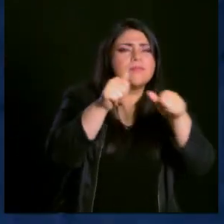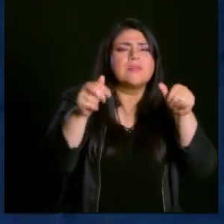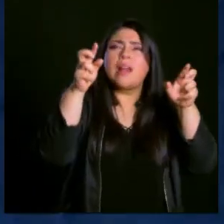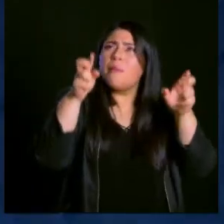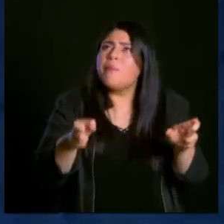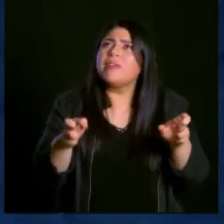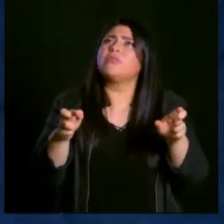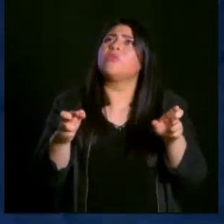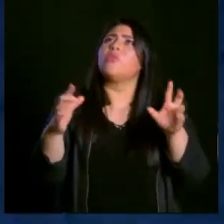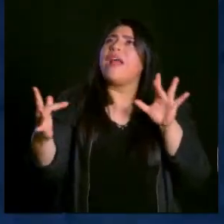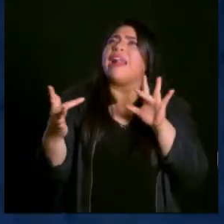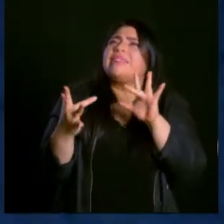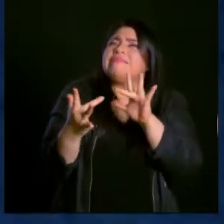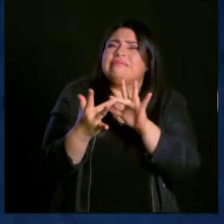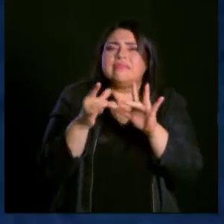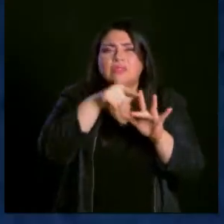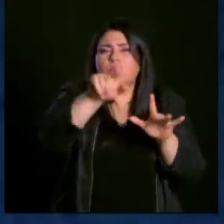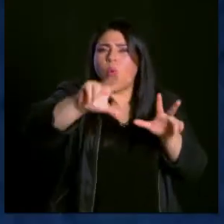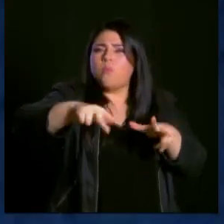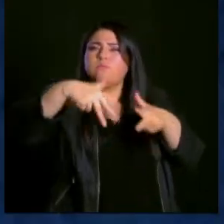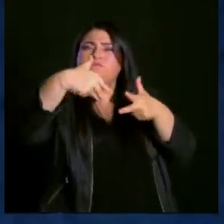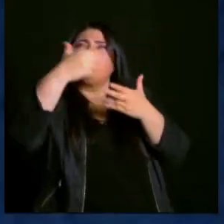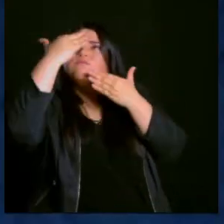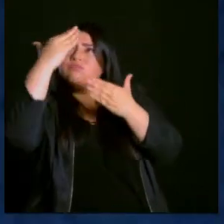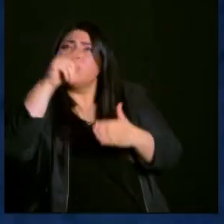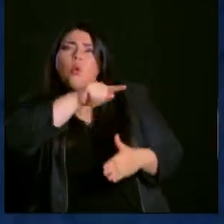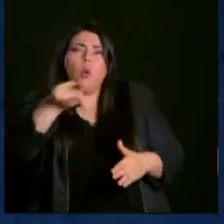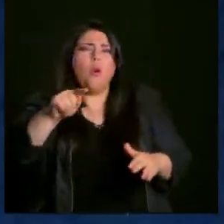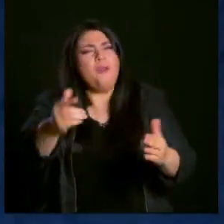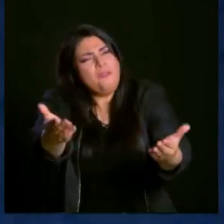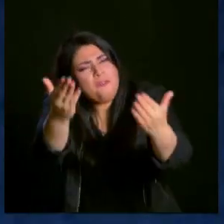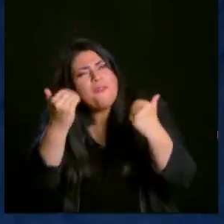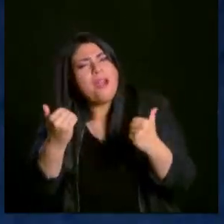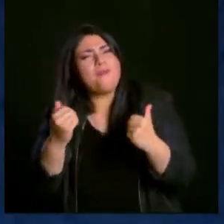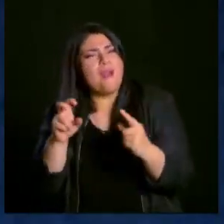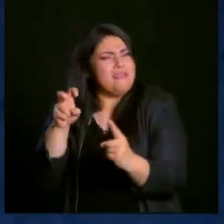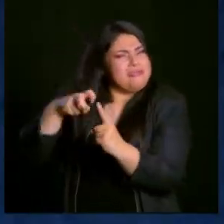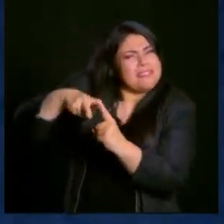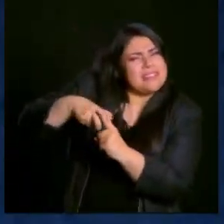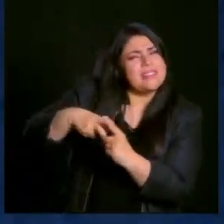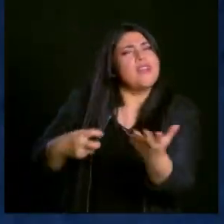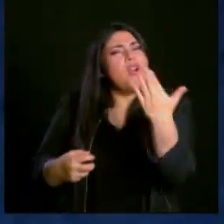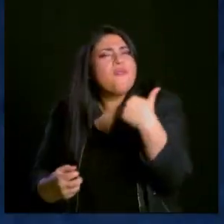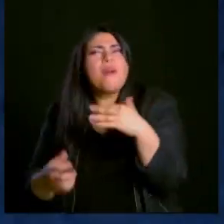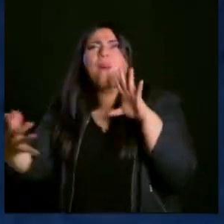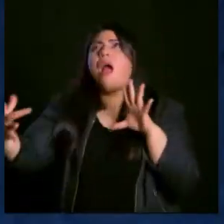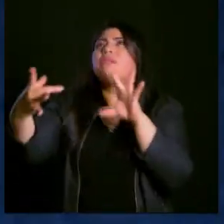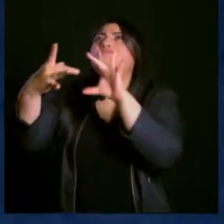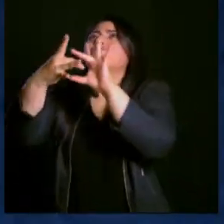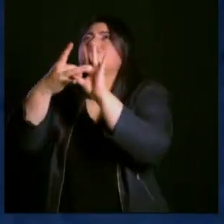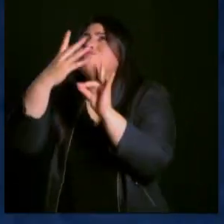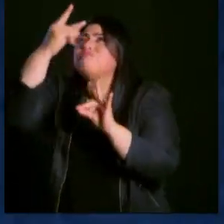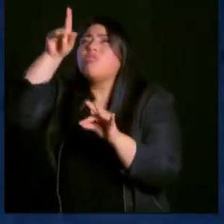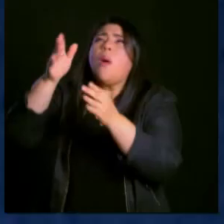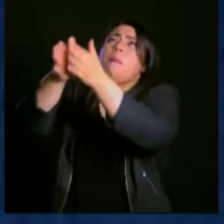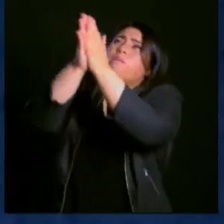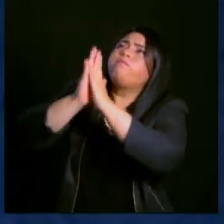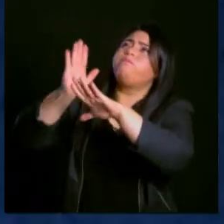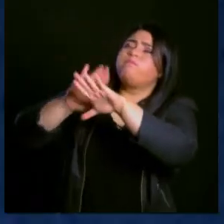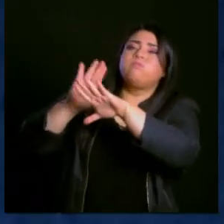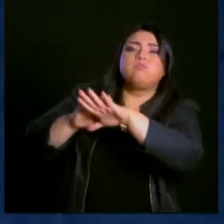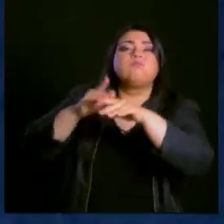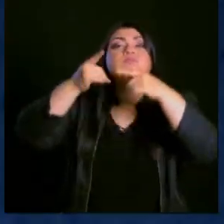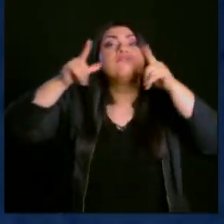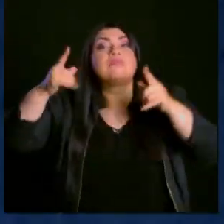conectadas de verdad los ánimos los métodos desafío a que puedan conectarse contigo aclamar a ti pero en